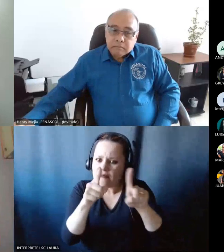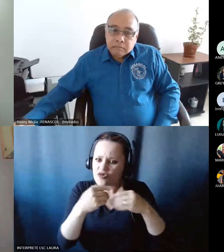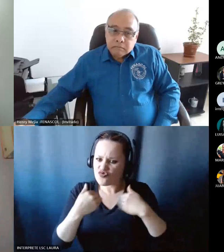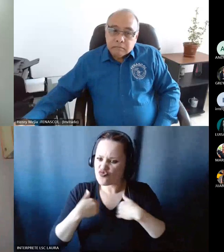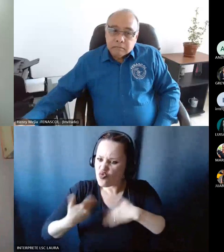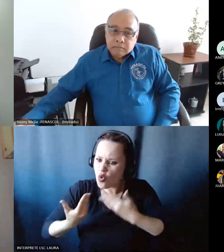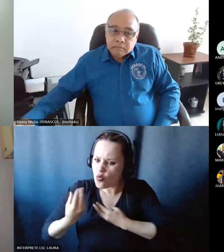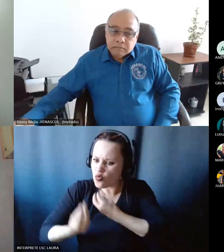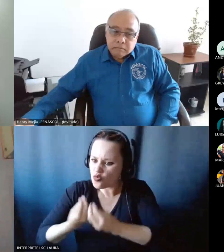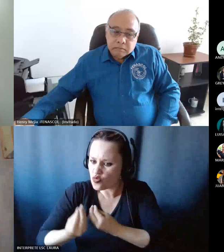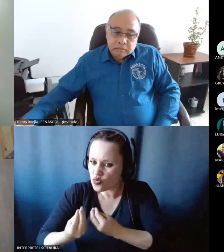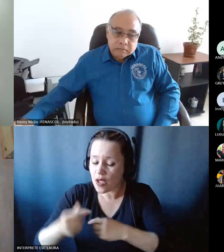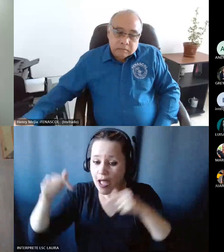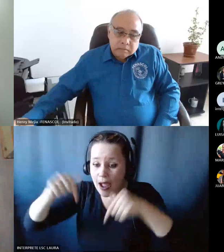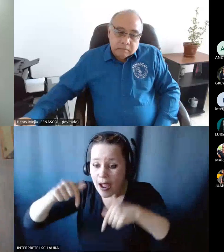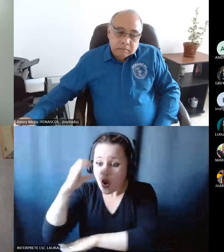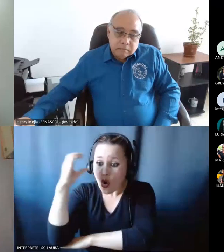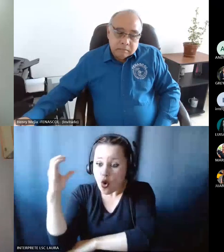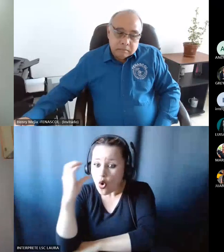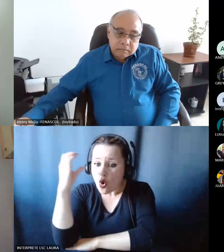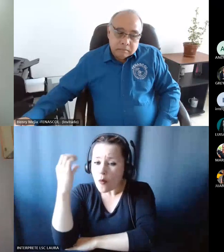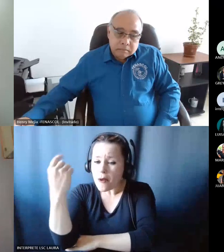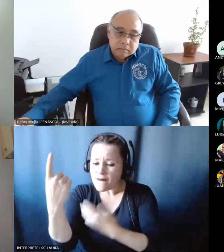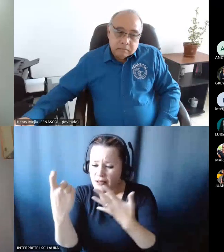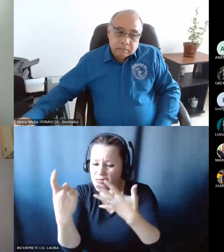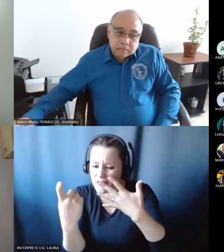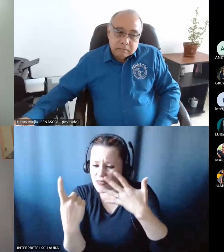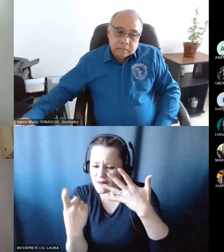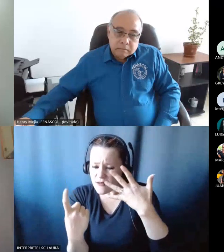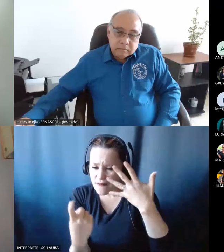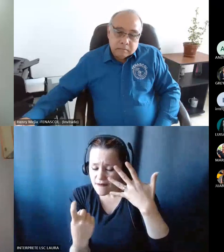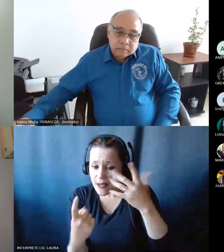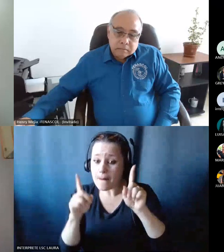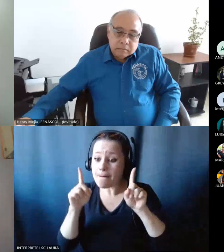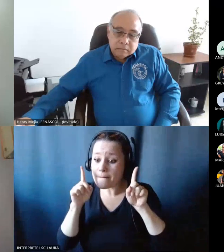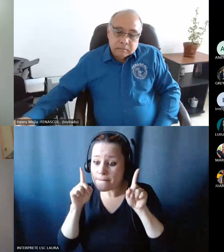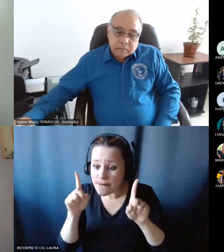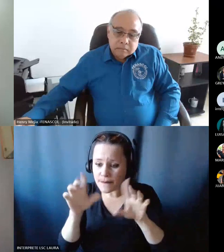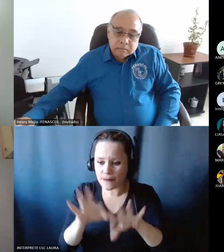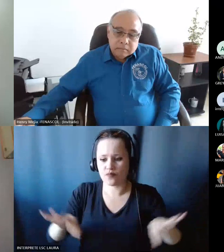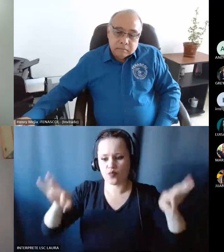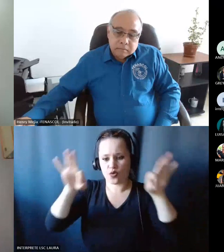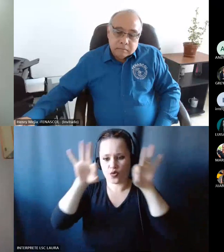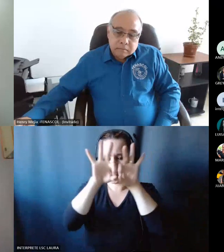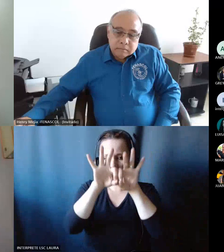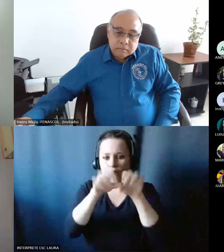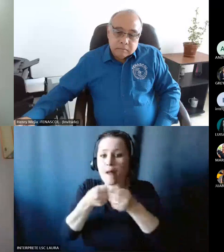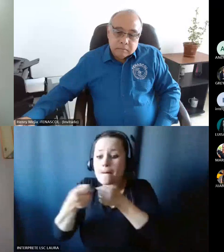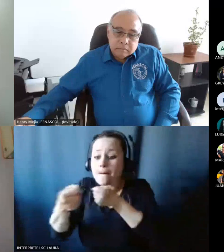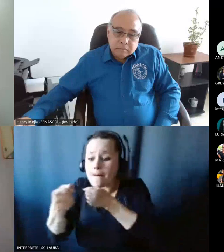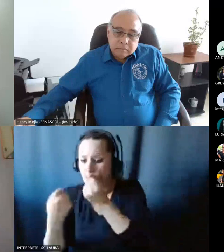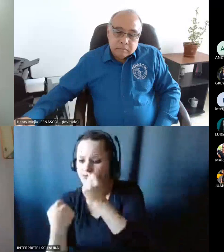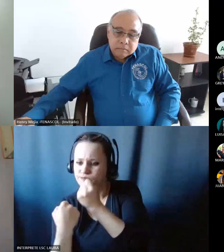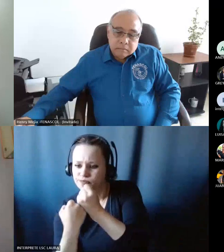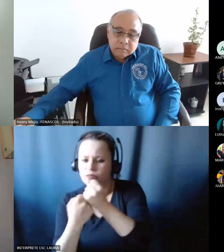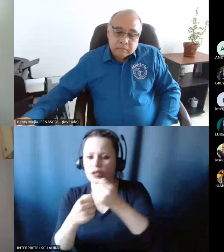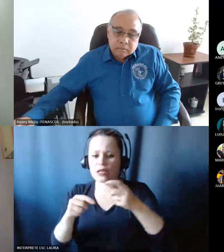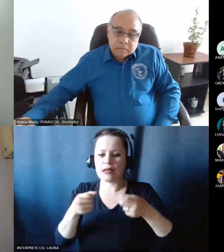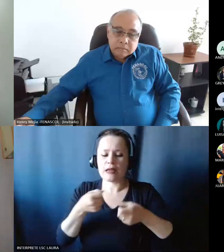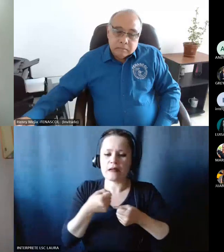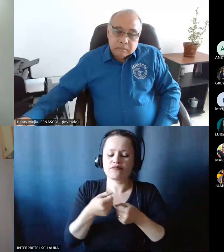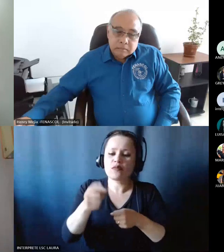Colombia Todavía nos falta mucho por hacer pero lo más importante es y con el apoyo de los periodistas con el apoyo